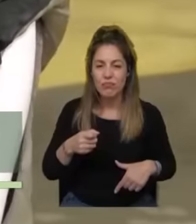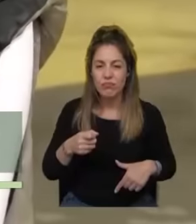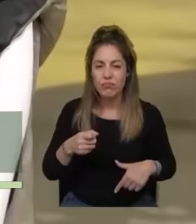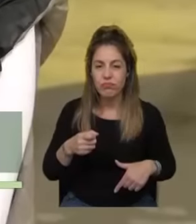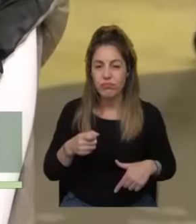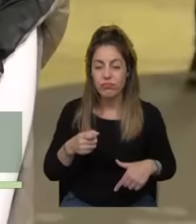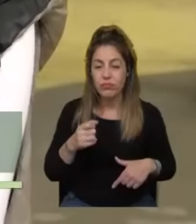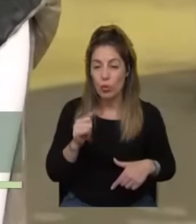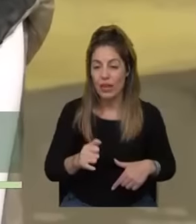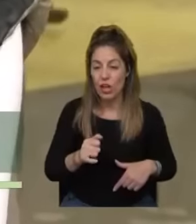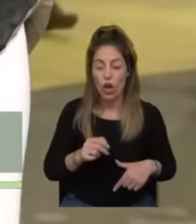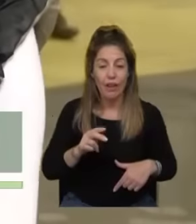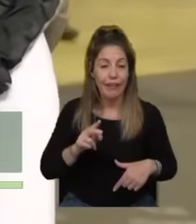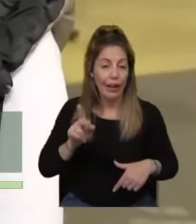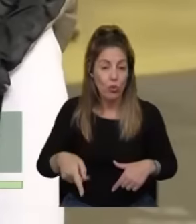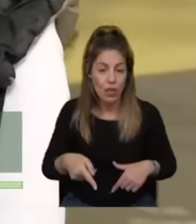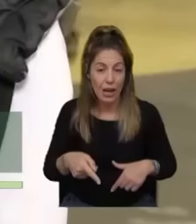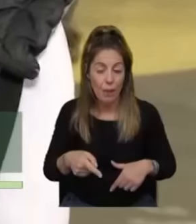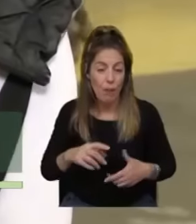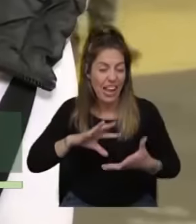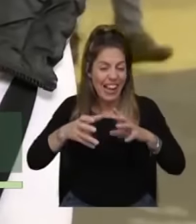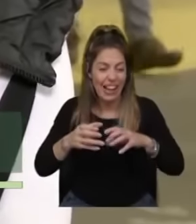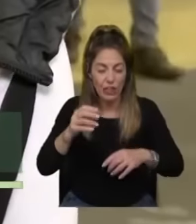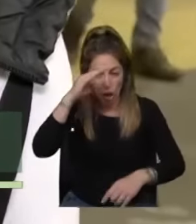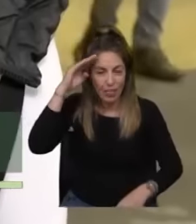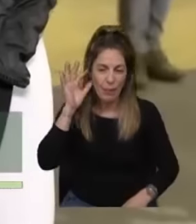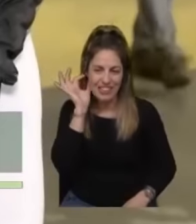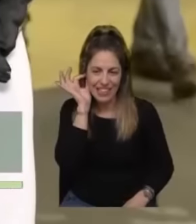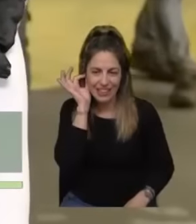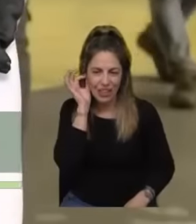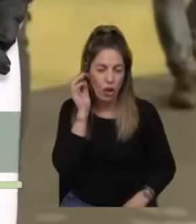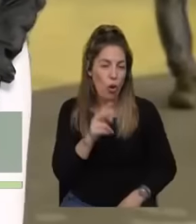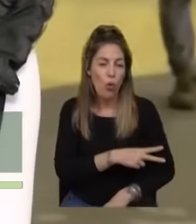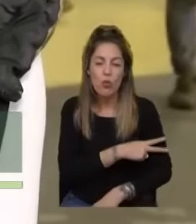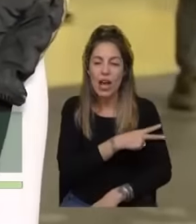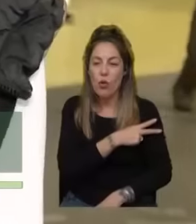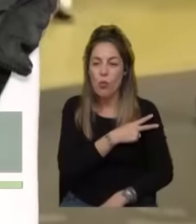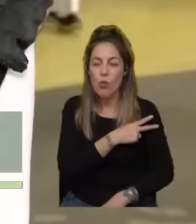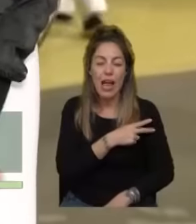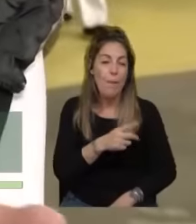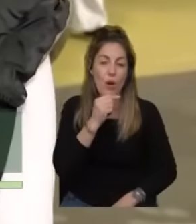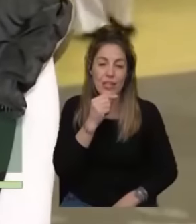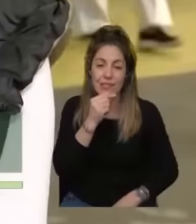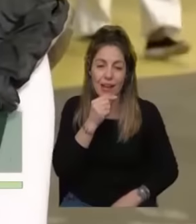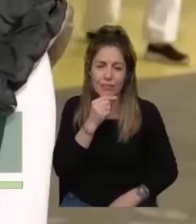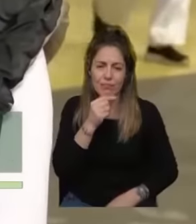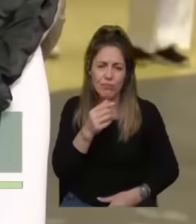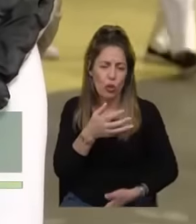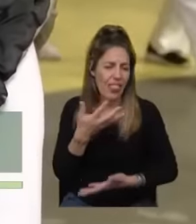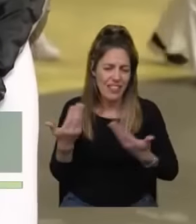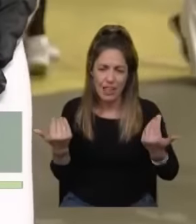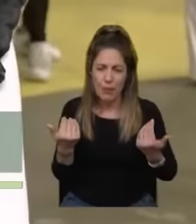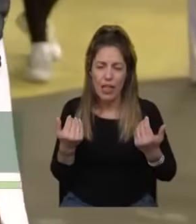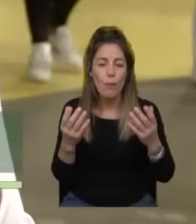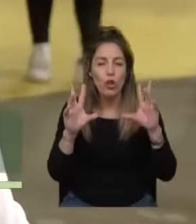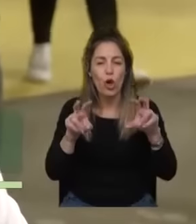el escándalo de Marcet, una cúpula policial descabezada por todas las implicancias del caso